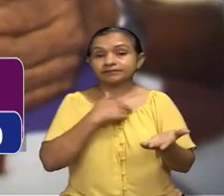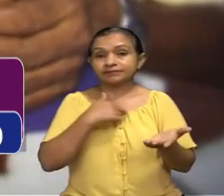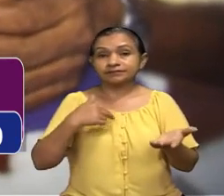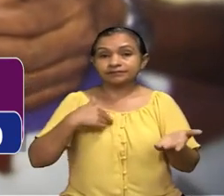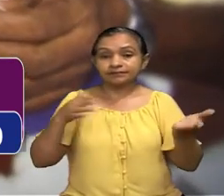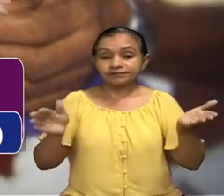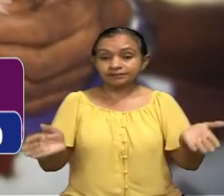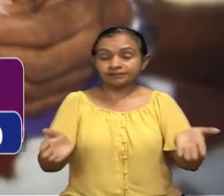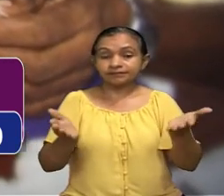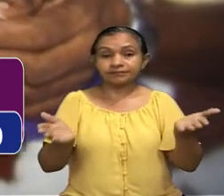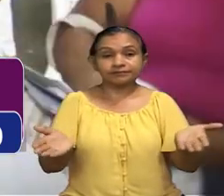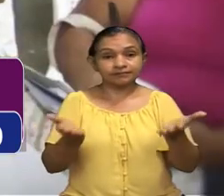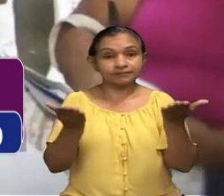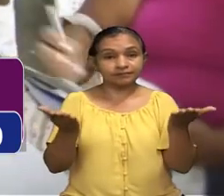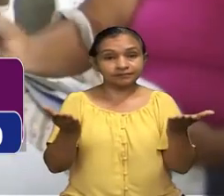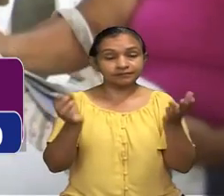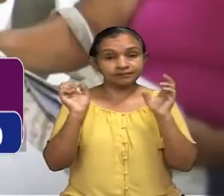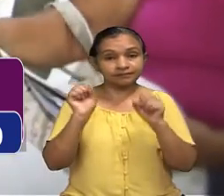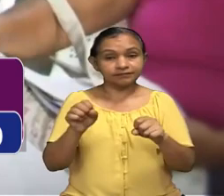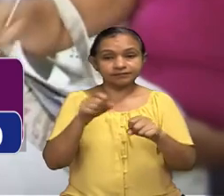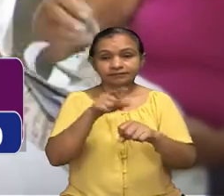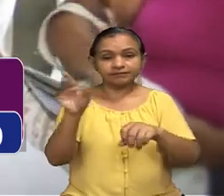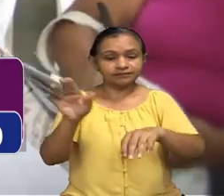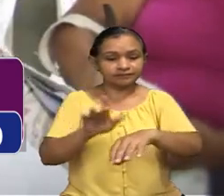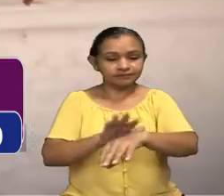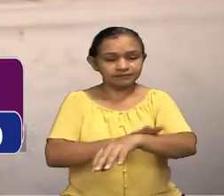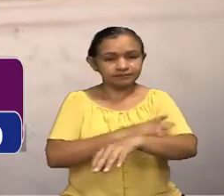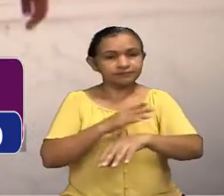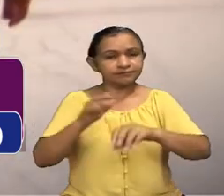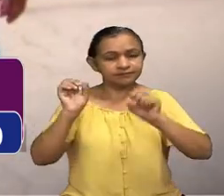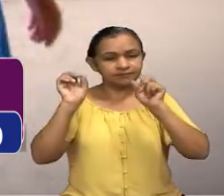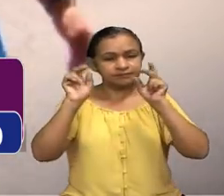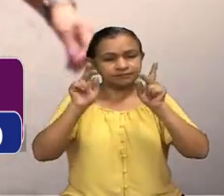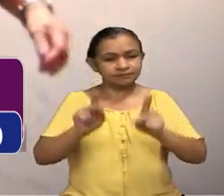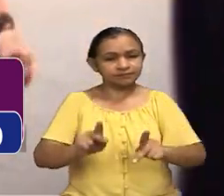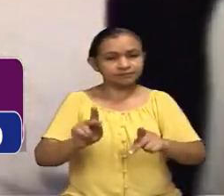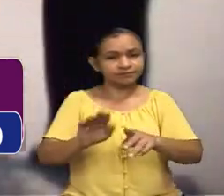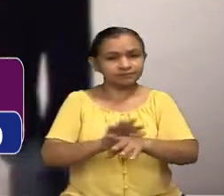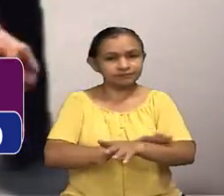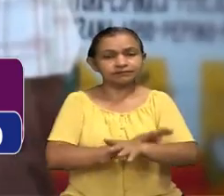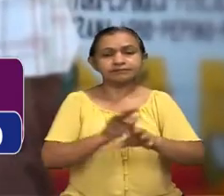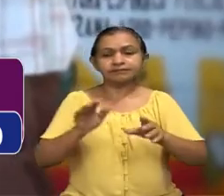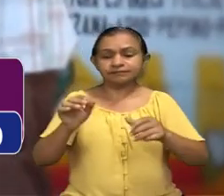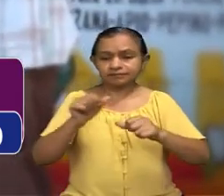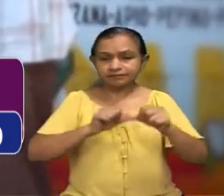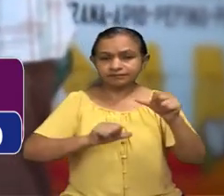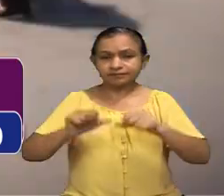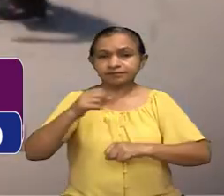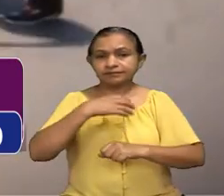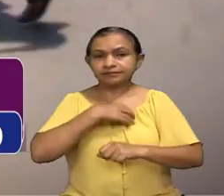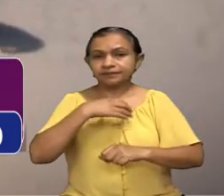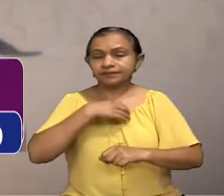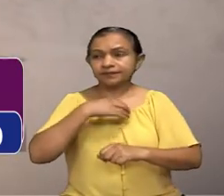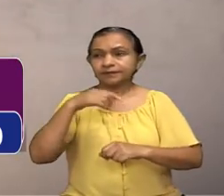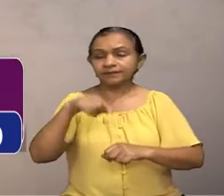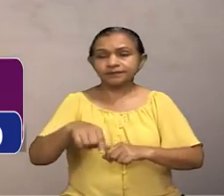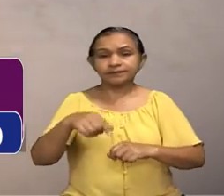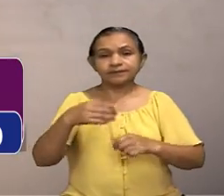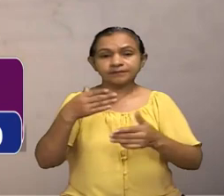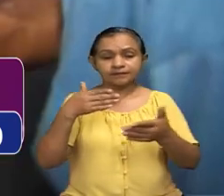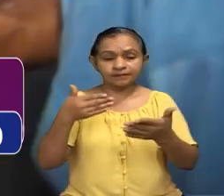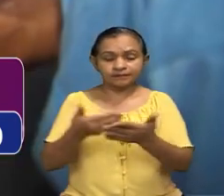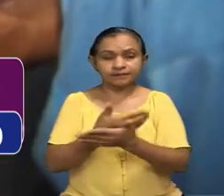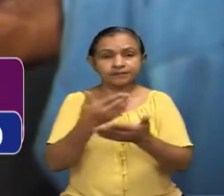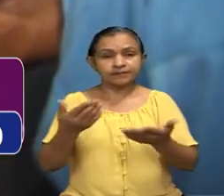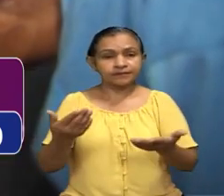promovemos eso para que ellos se sientan activos, sean personas activas, sean protagonistas de esta etapa de la